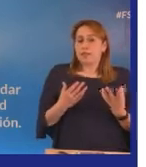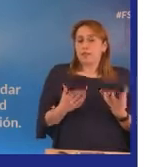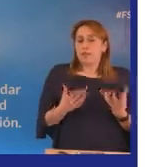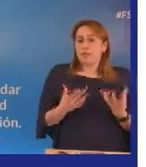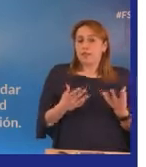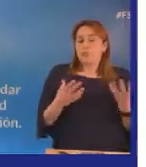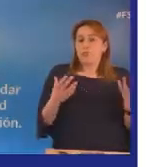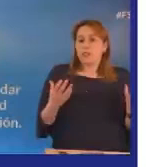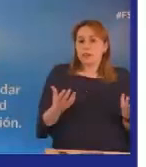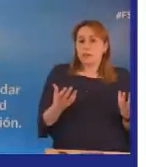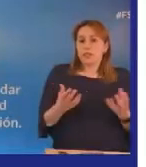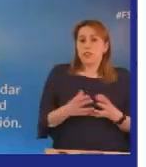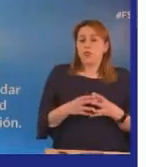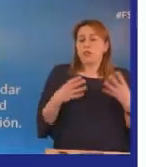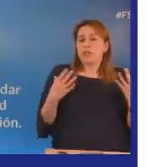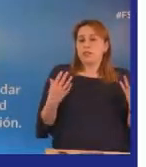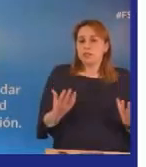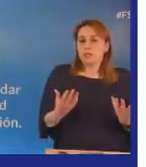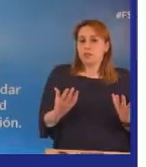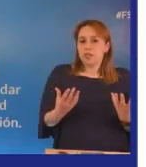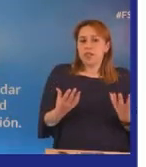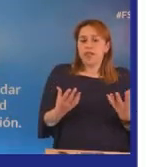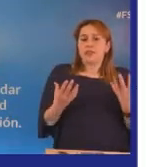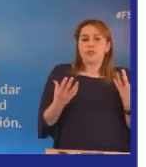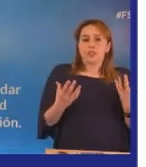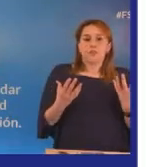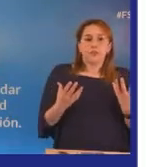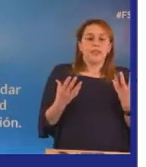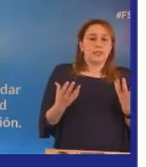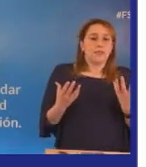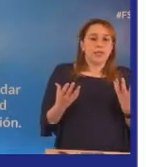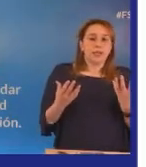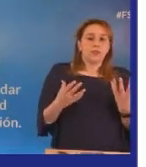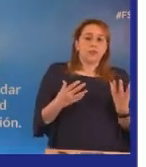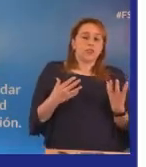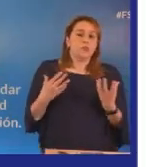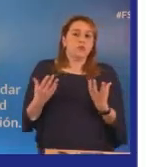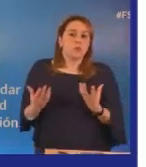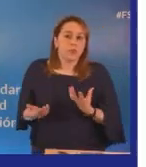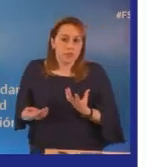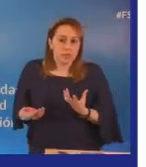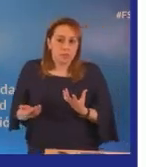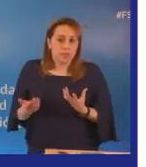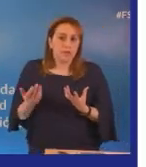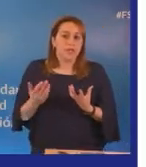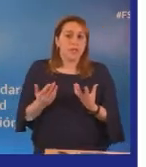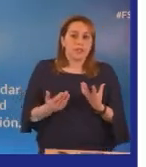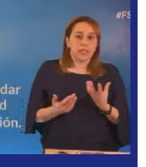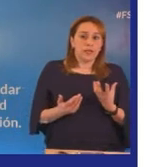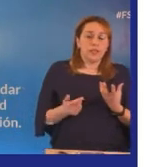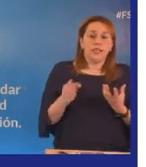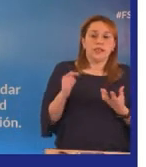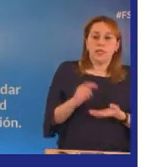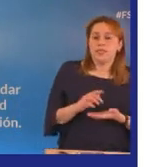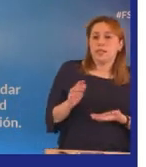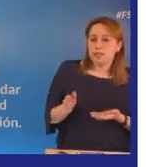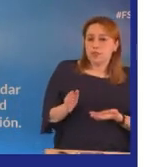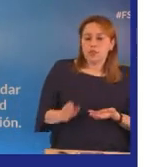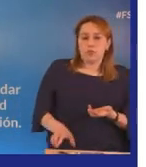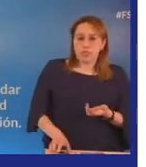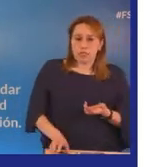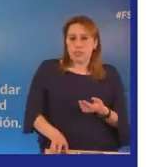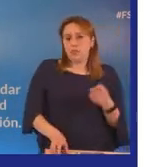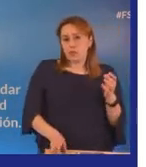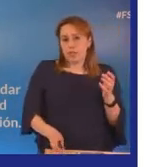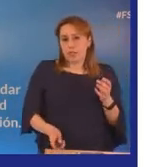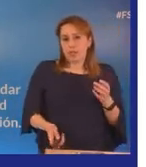tiene un cambio a nivel de su dinámica, de su organización. Entonces, de esta manera todos tenemos que participar de manera activa en bienestar de